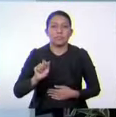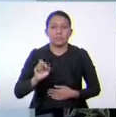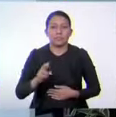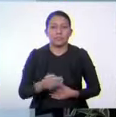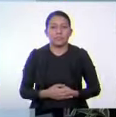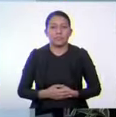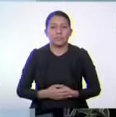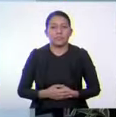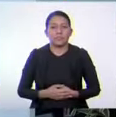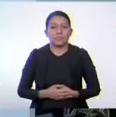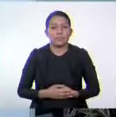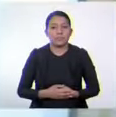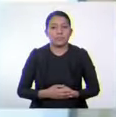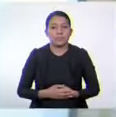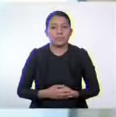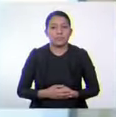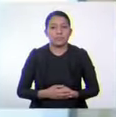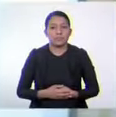tendríamos